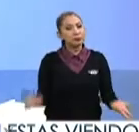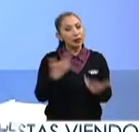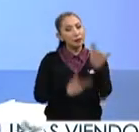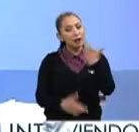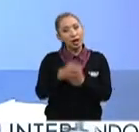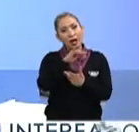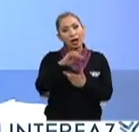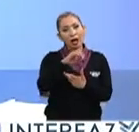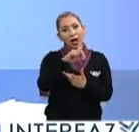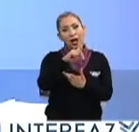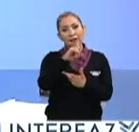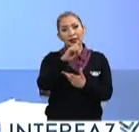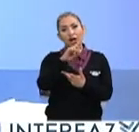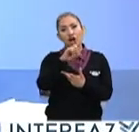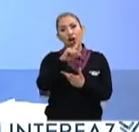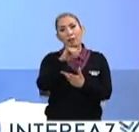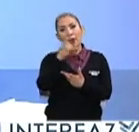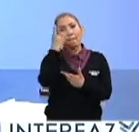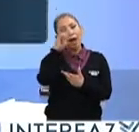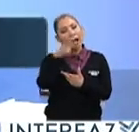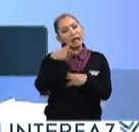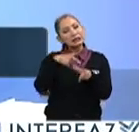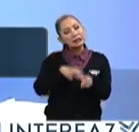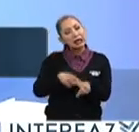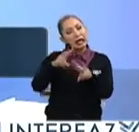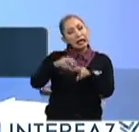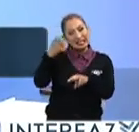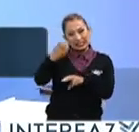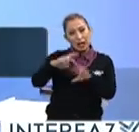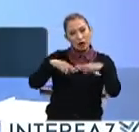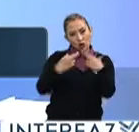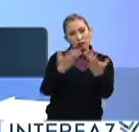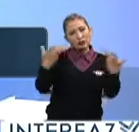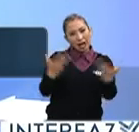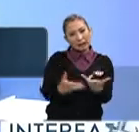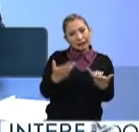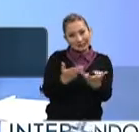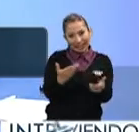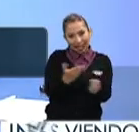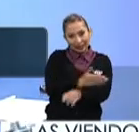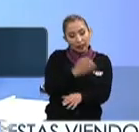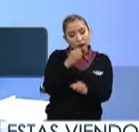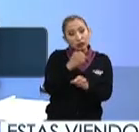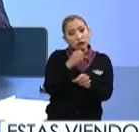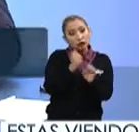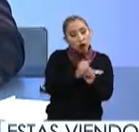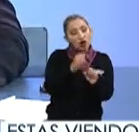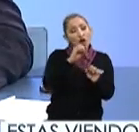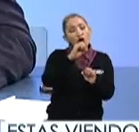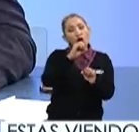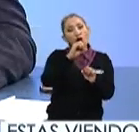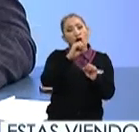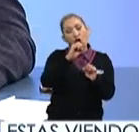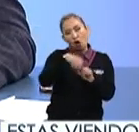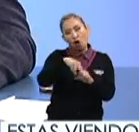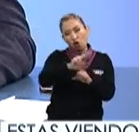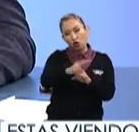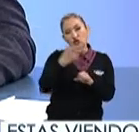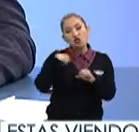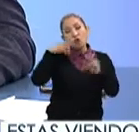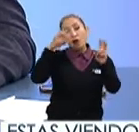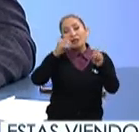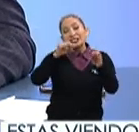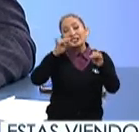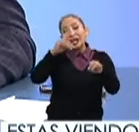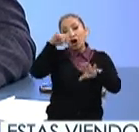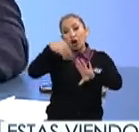Regresamos con Javier Oliva precisamente para seguir analizando esta reunión que se desarrolló a partir de la organización de la Oficina de las Naciones Unidas contra la Droga y